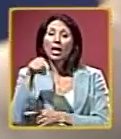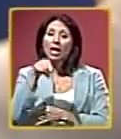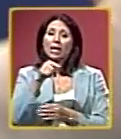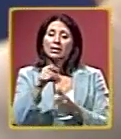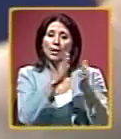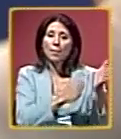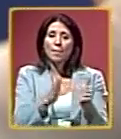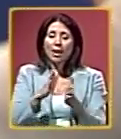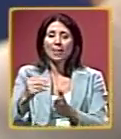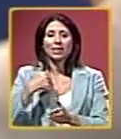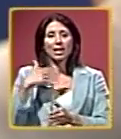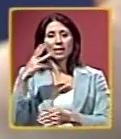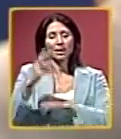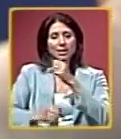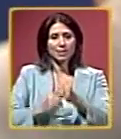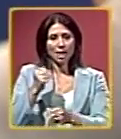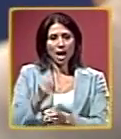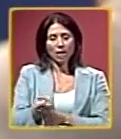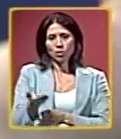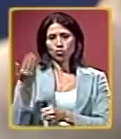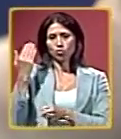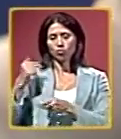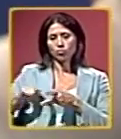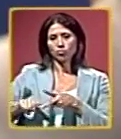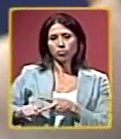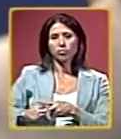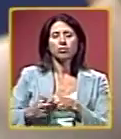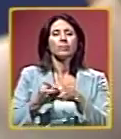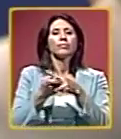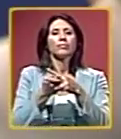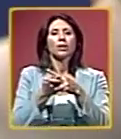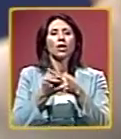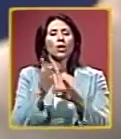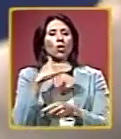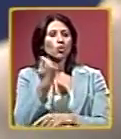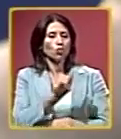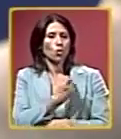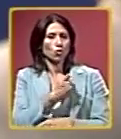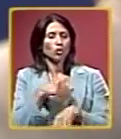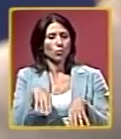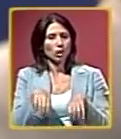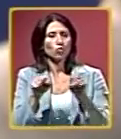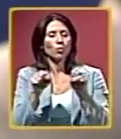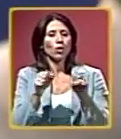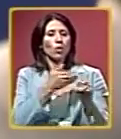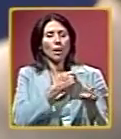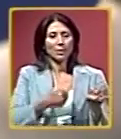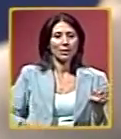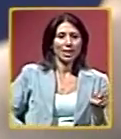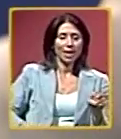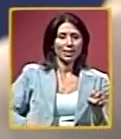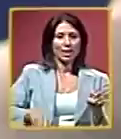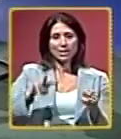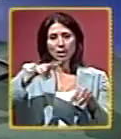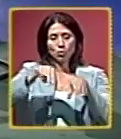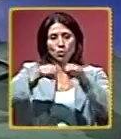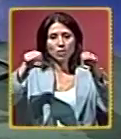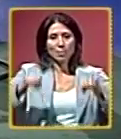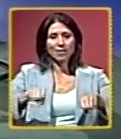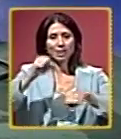6 años de haberse hecho el primer lanzamiento. Nosotros hemos asumido la presidencia el segundo semestre del año